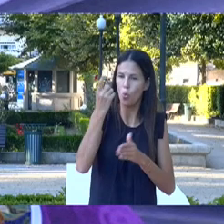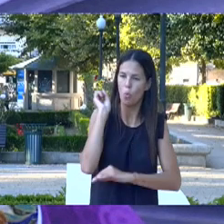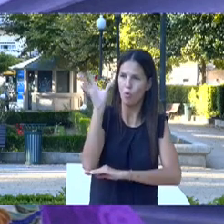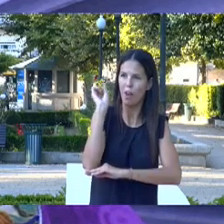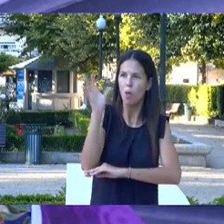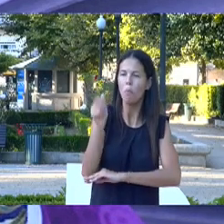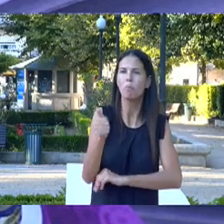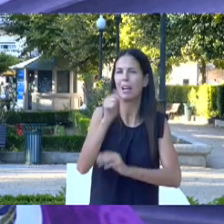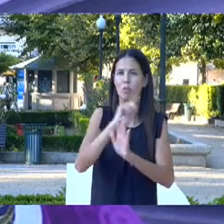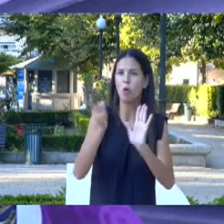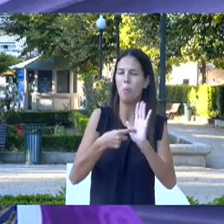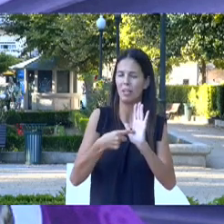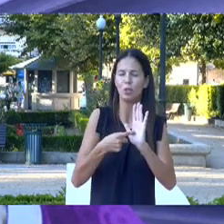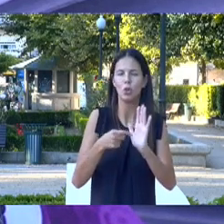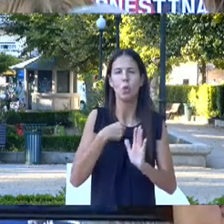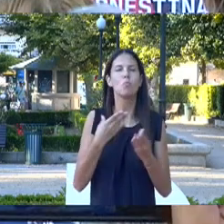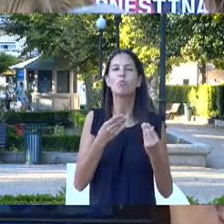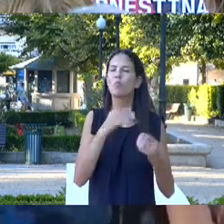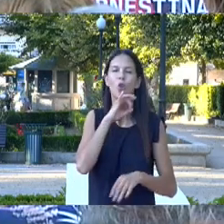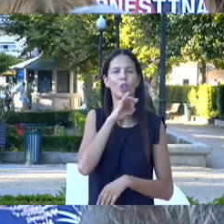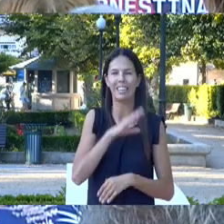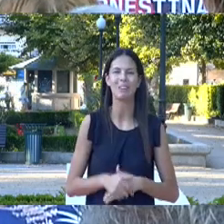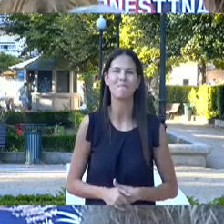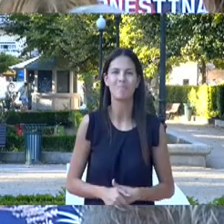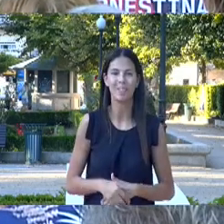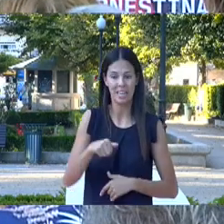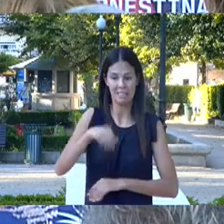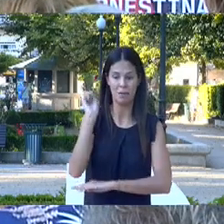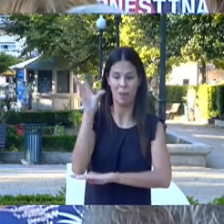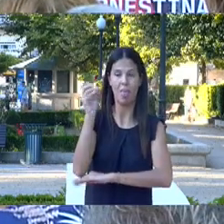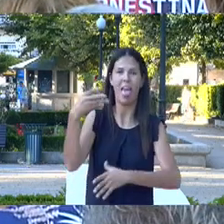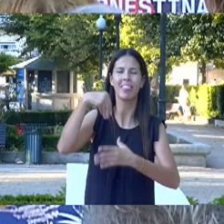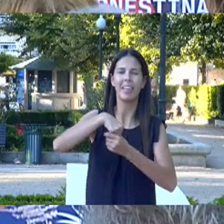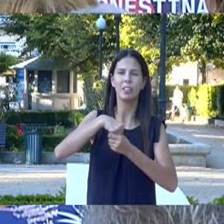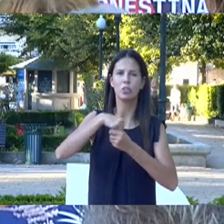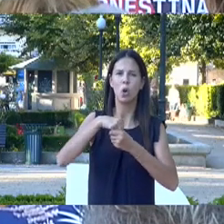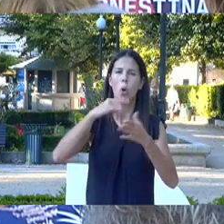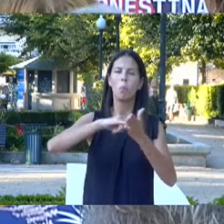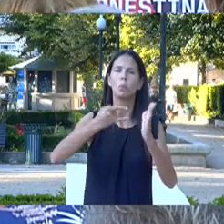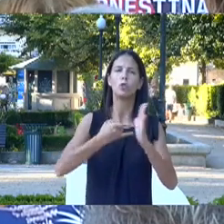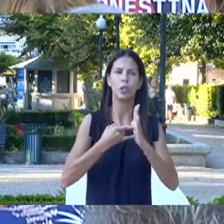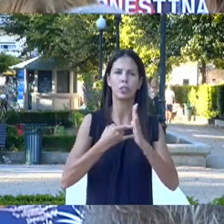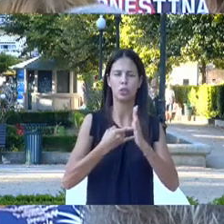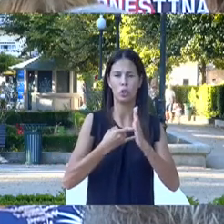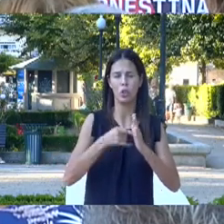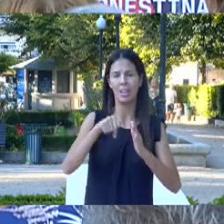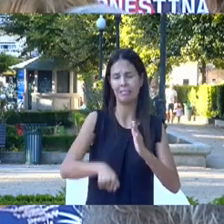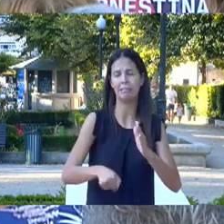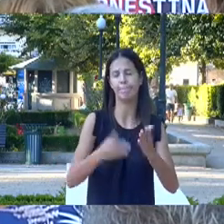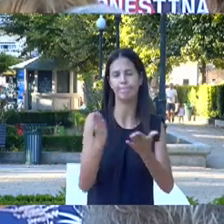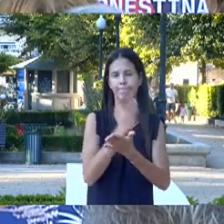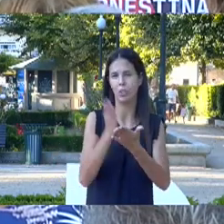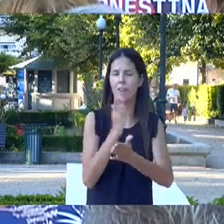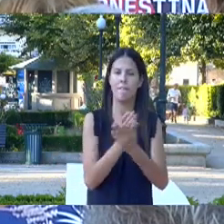así tan completo. Estou moi, moi contenta. Este faladoiro forma parte de un proxecto, aquí faltan